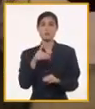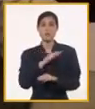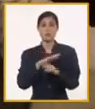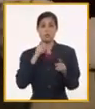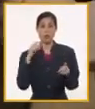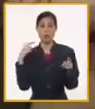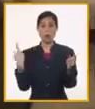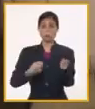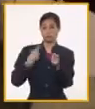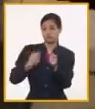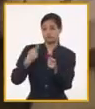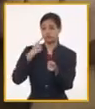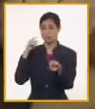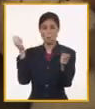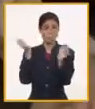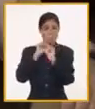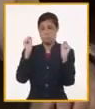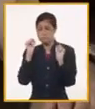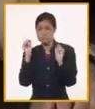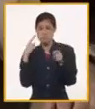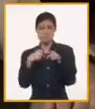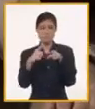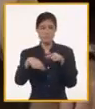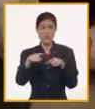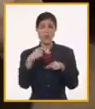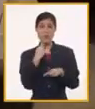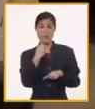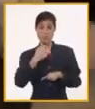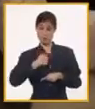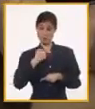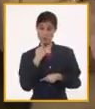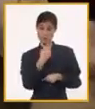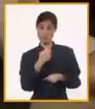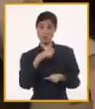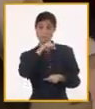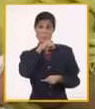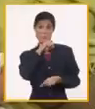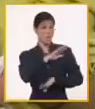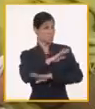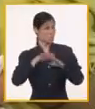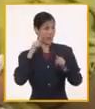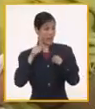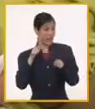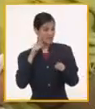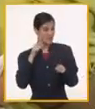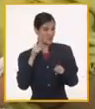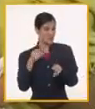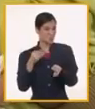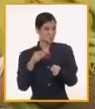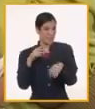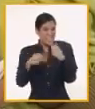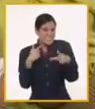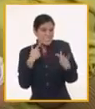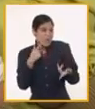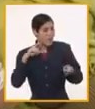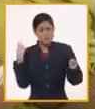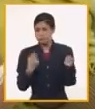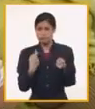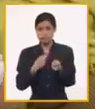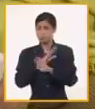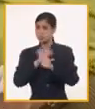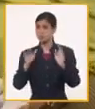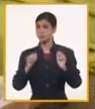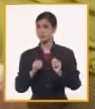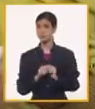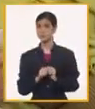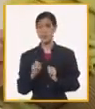a la vieja eso, le dije, esto se acaba ahora con una guerra. Yo ese día estaba ya... ¿Pero qué es decidido. lo que lo decide a usted a irse para